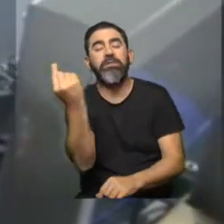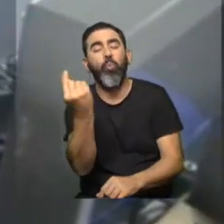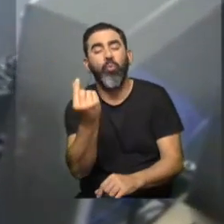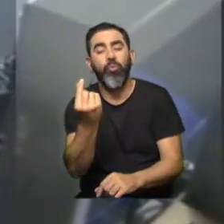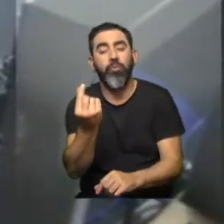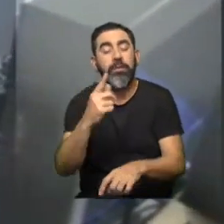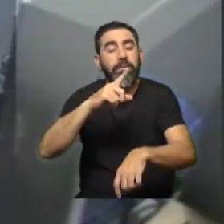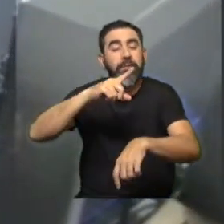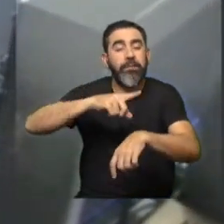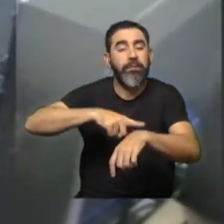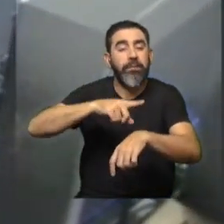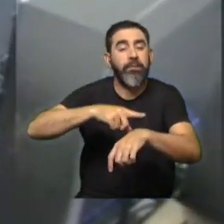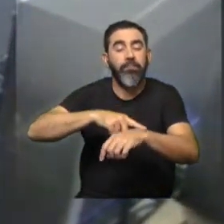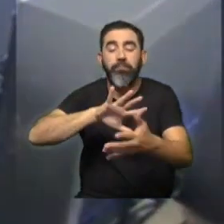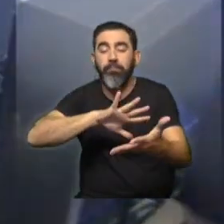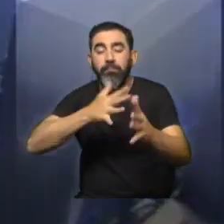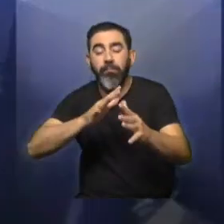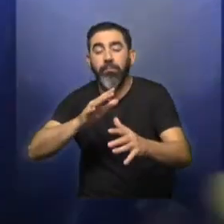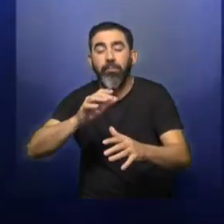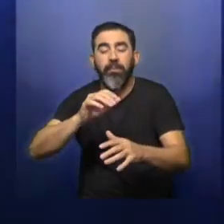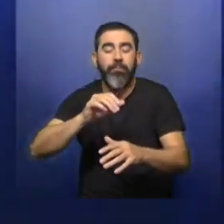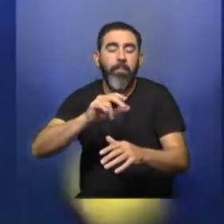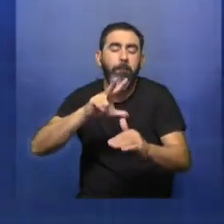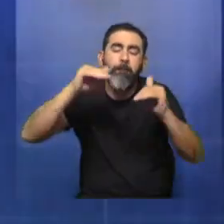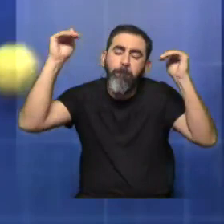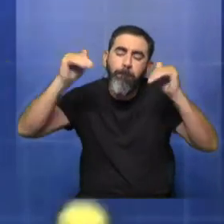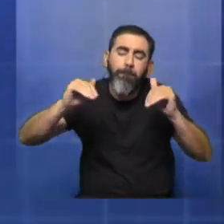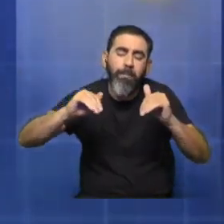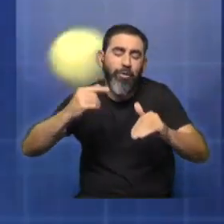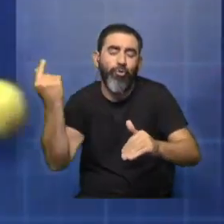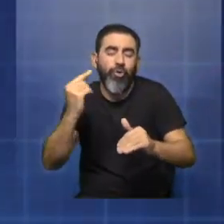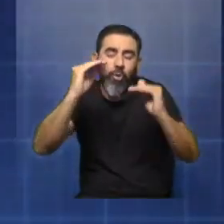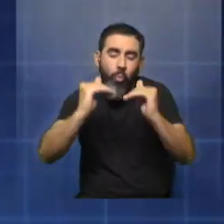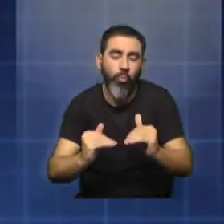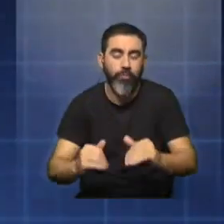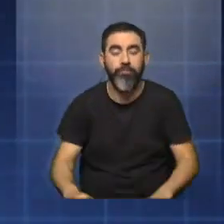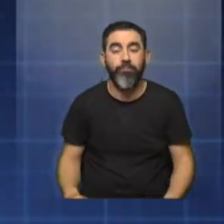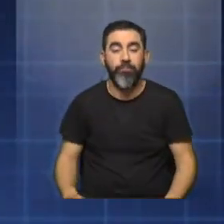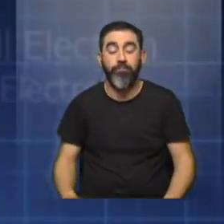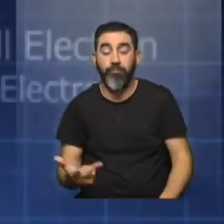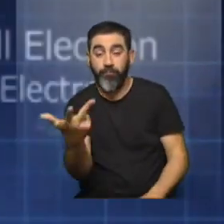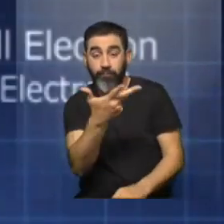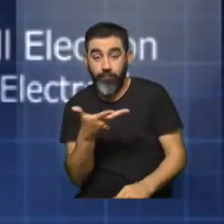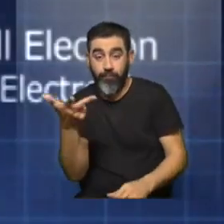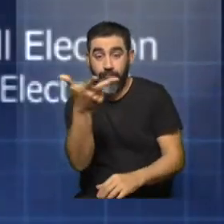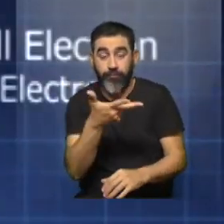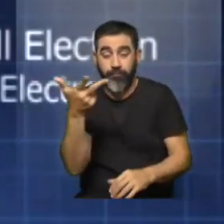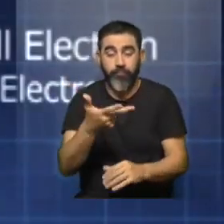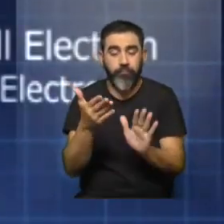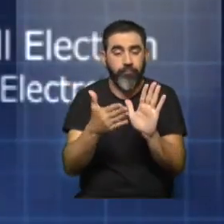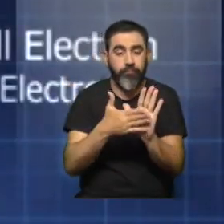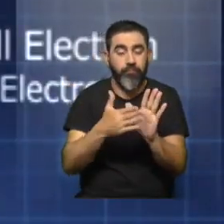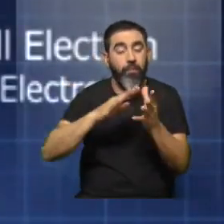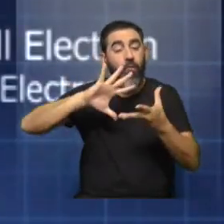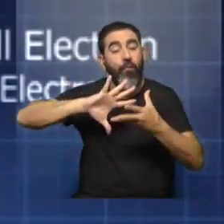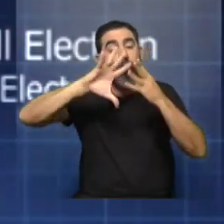unidad de tiempo equivalente a la trillonésima parte de un segundo. Agostini, Krauss y Lullieu han demostrado una